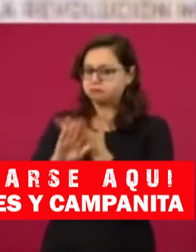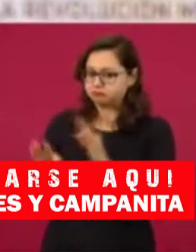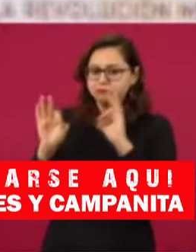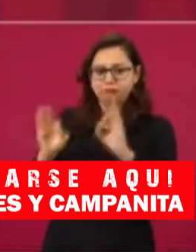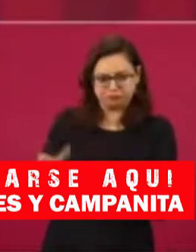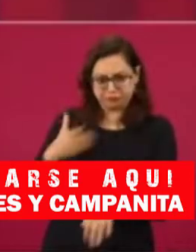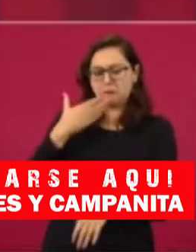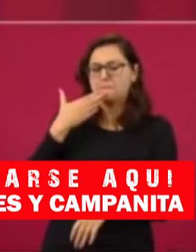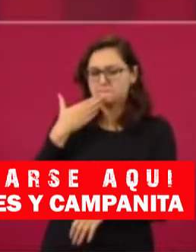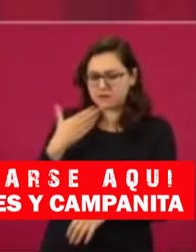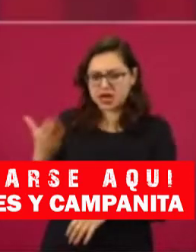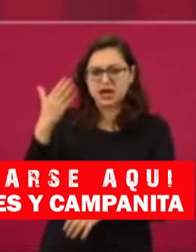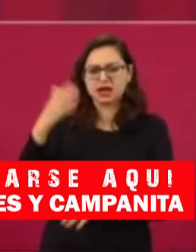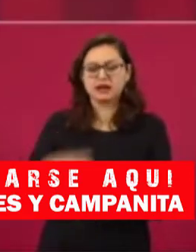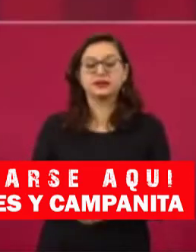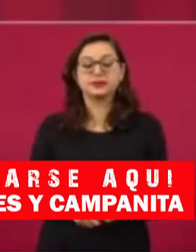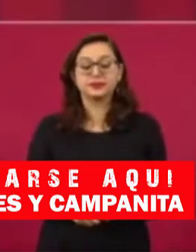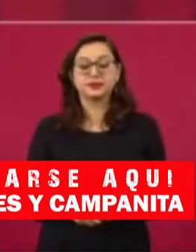informando,